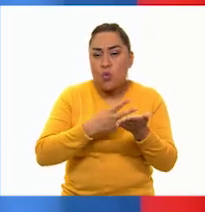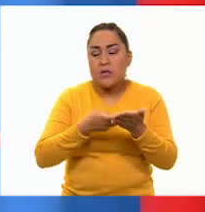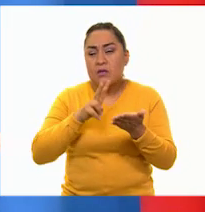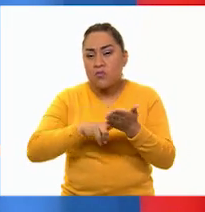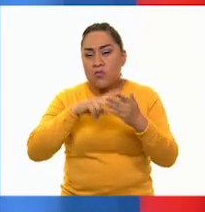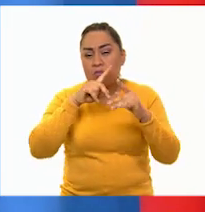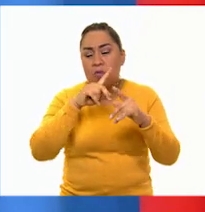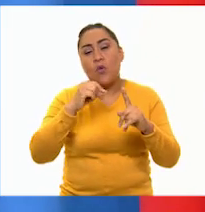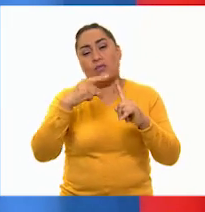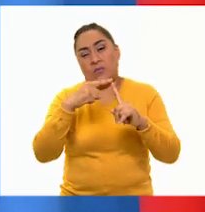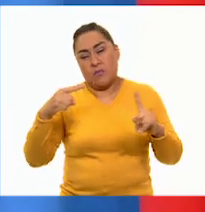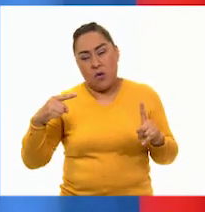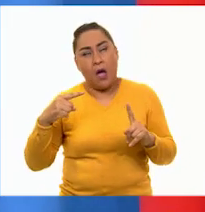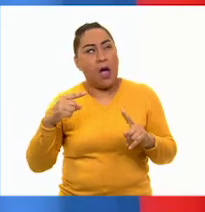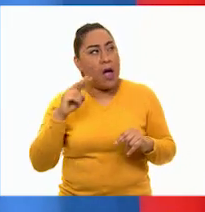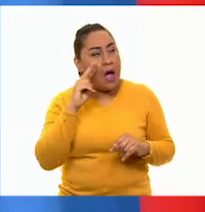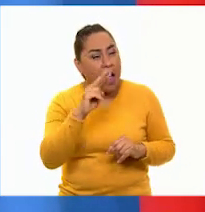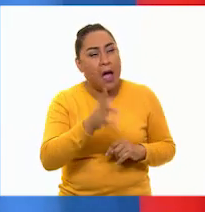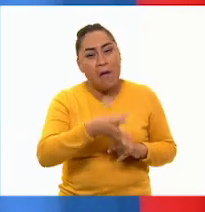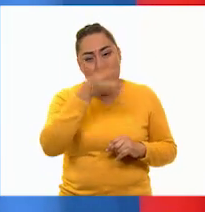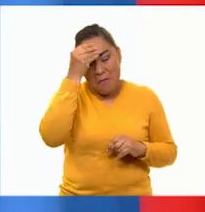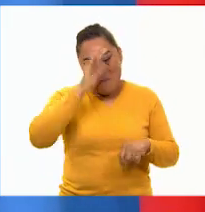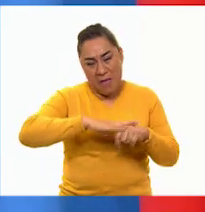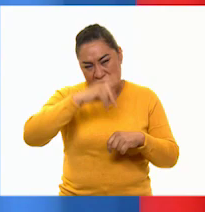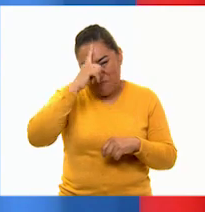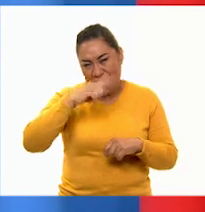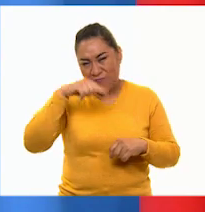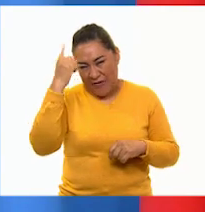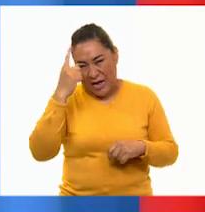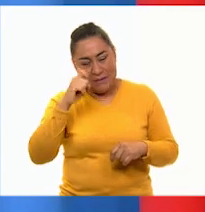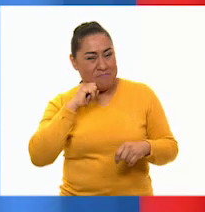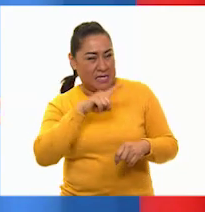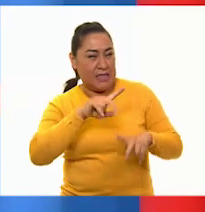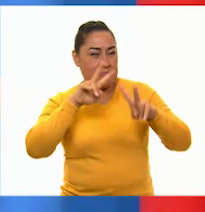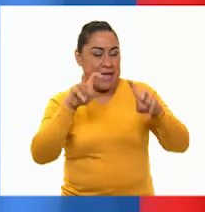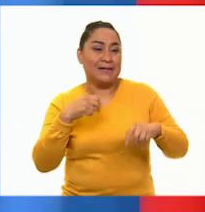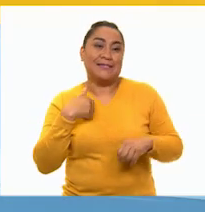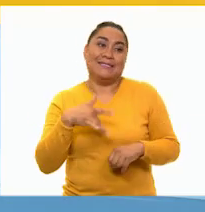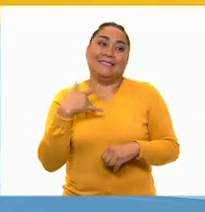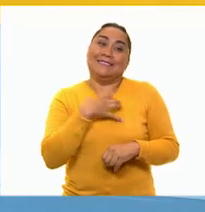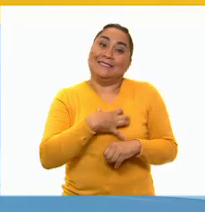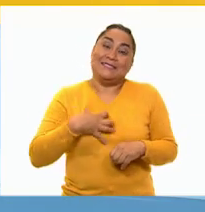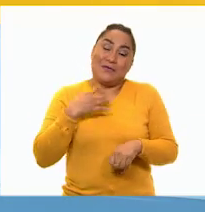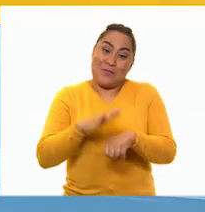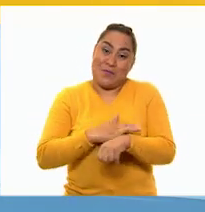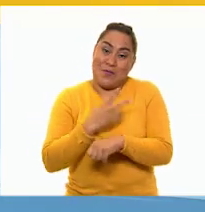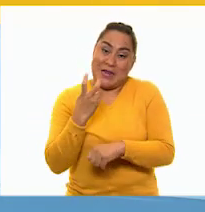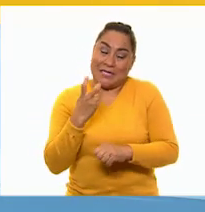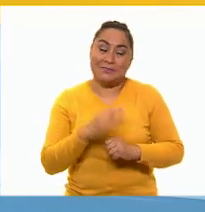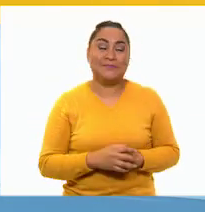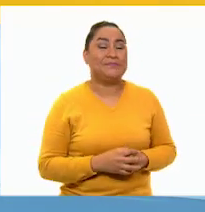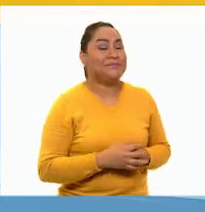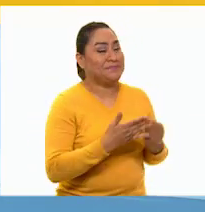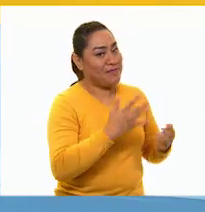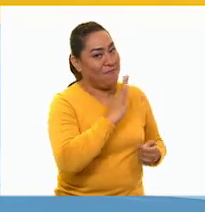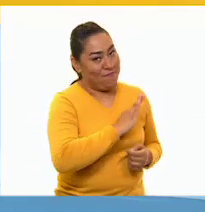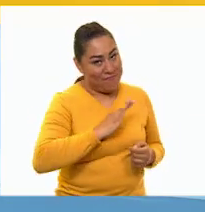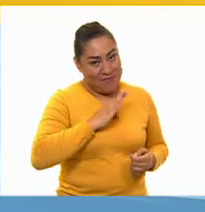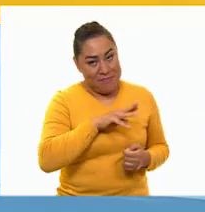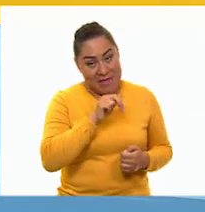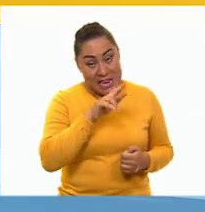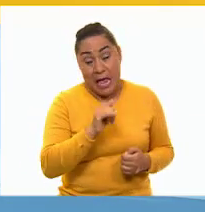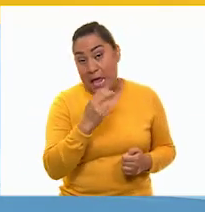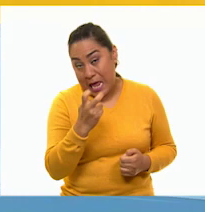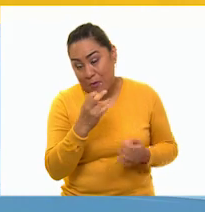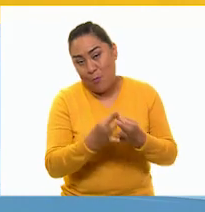día se me hace más fácil resolver las situaciones relacionadas con esos temas, pues me emocioné. Te felicito, María. Es la intención de